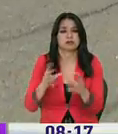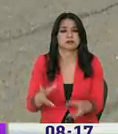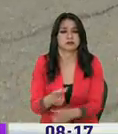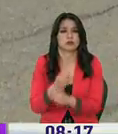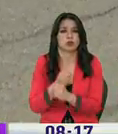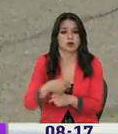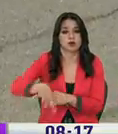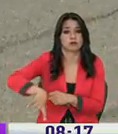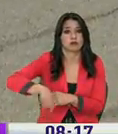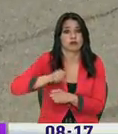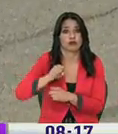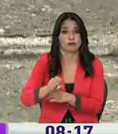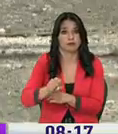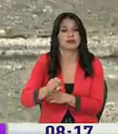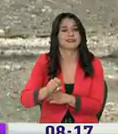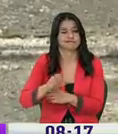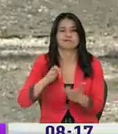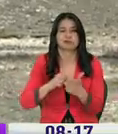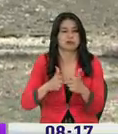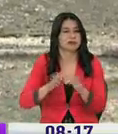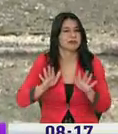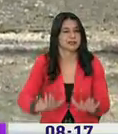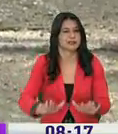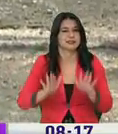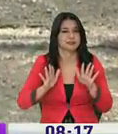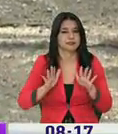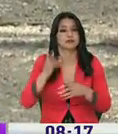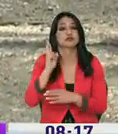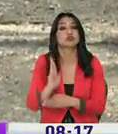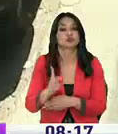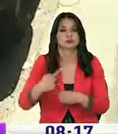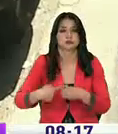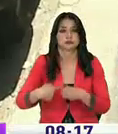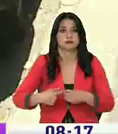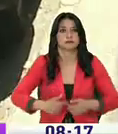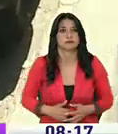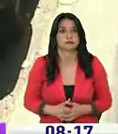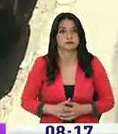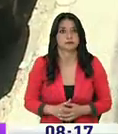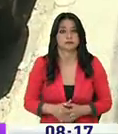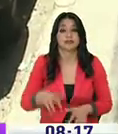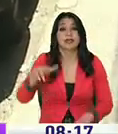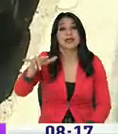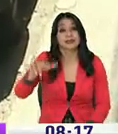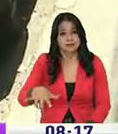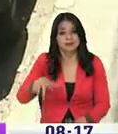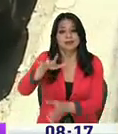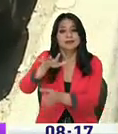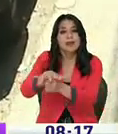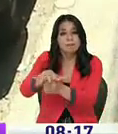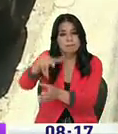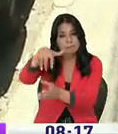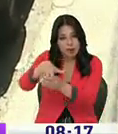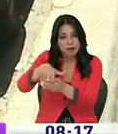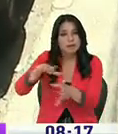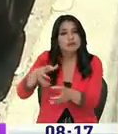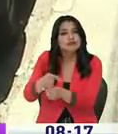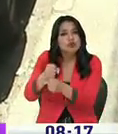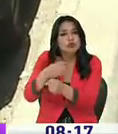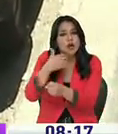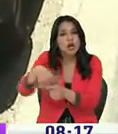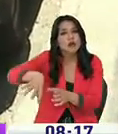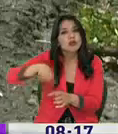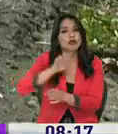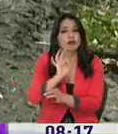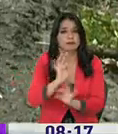evitar los robos un problema común en varios sectores del sur de quito pongan las tapas pero con una forma de seguro alguna cosa para que no